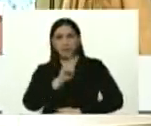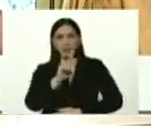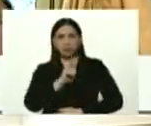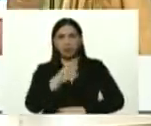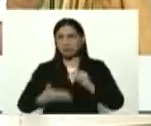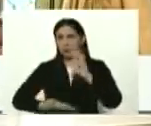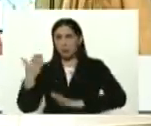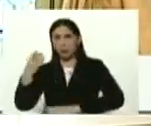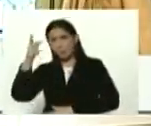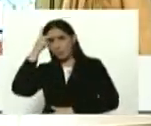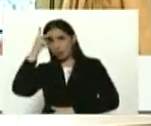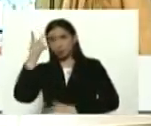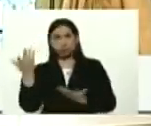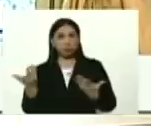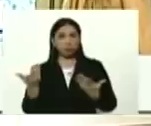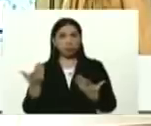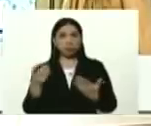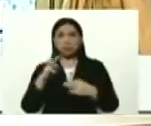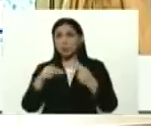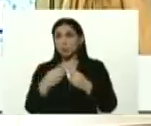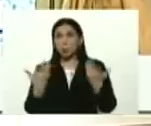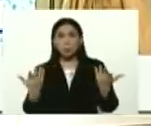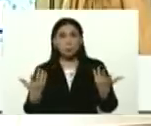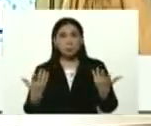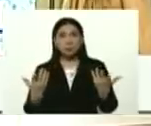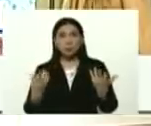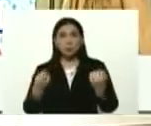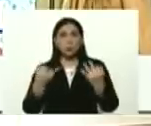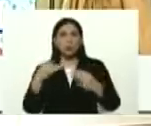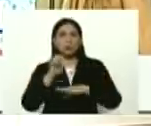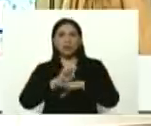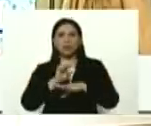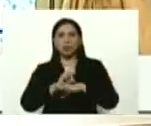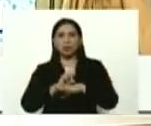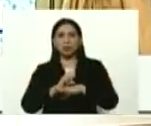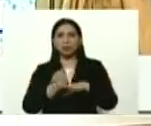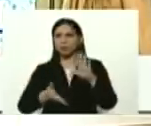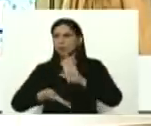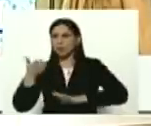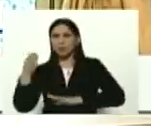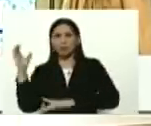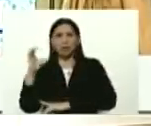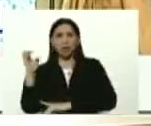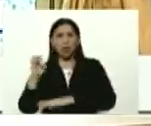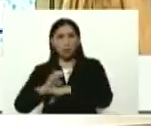Venezuela se han regresado al Perú? Ninguno. ¿Cuántos ecuatorianos? Ninguno.